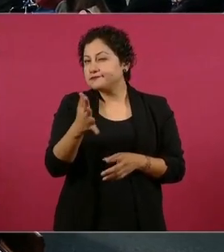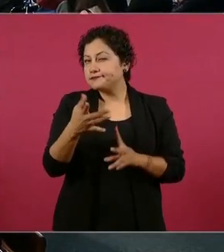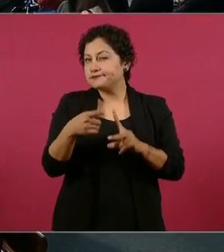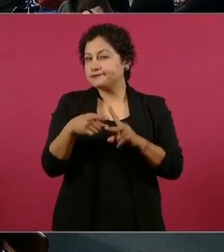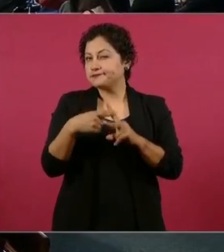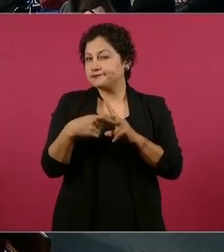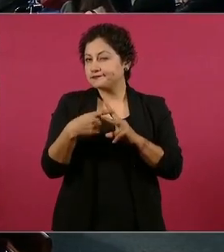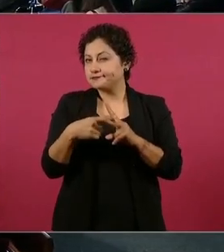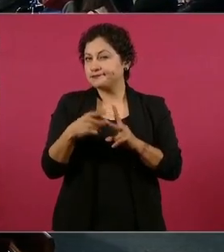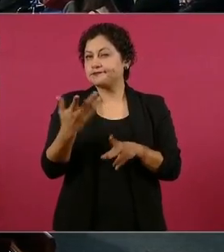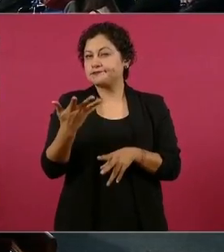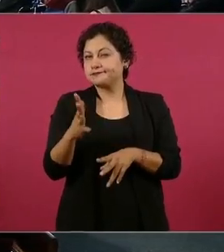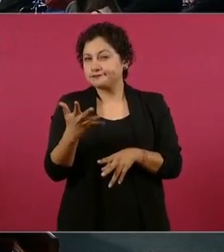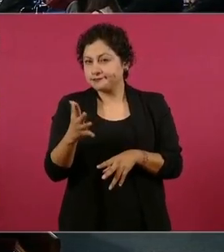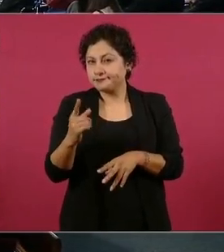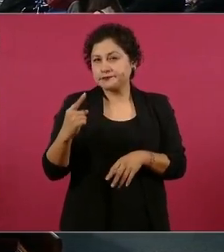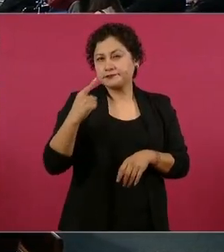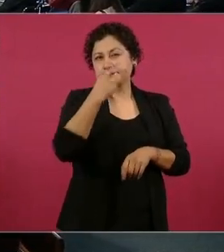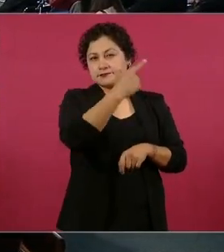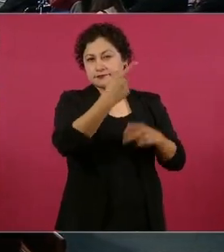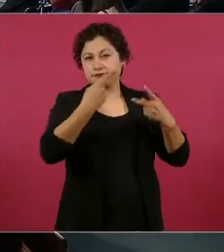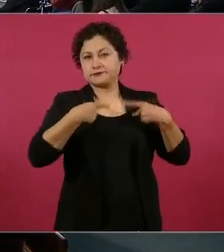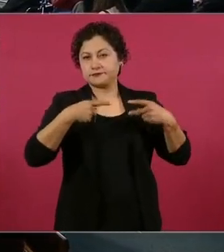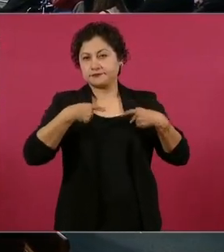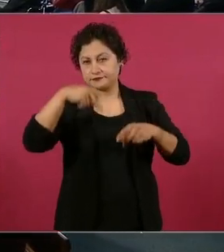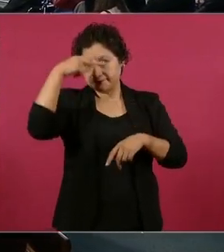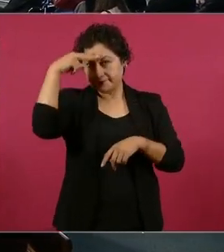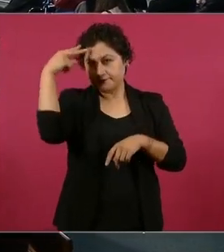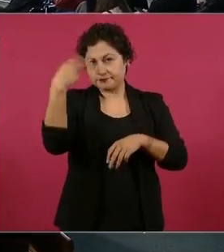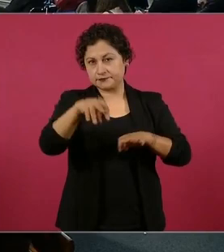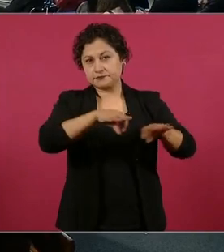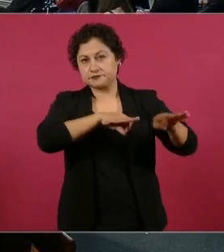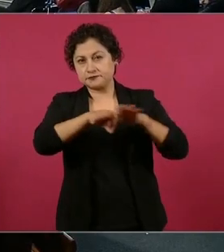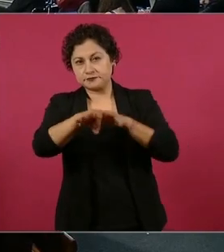produciendo como más de 300 mil millones.